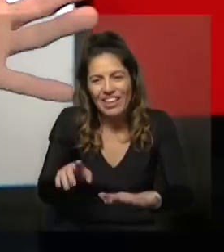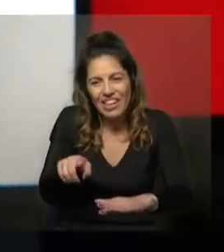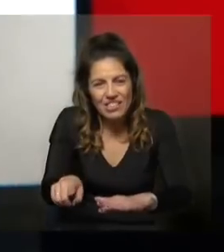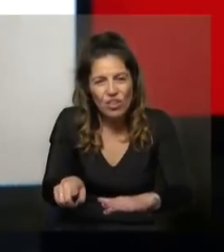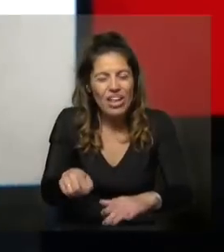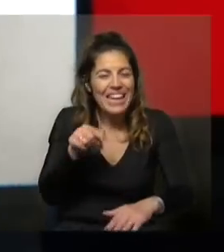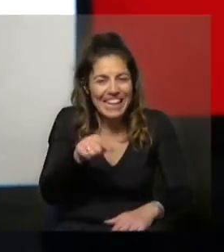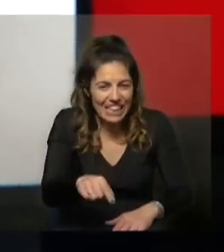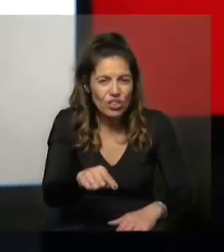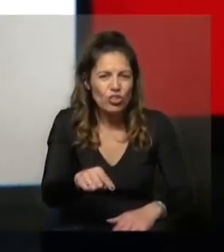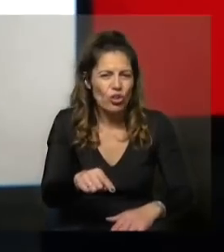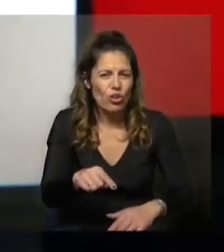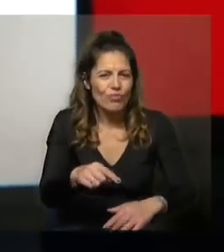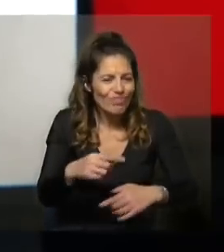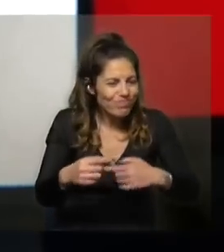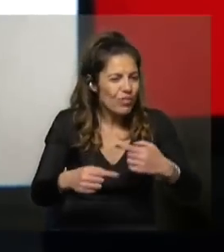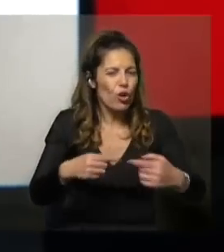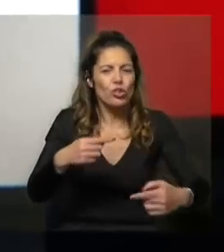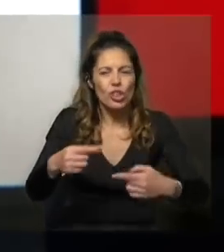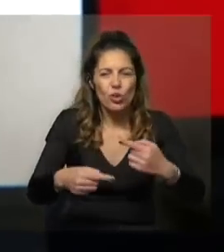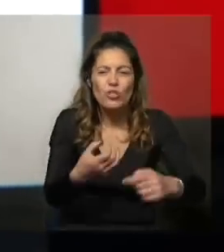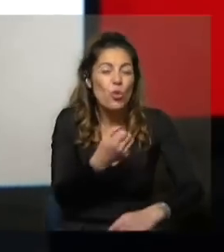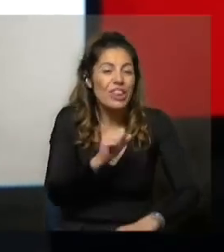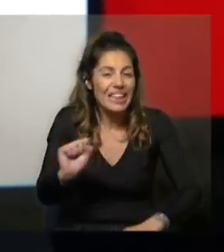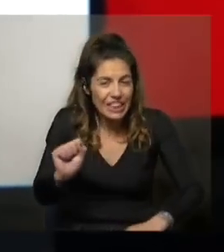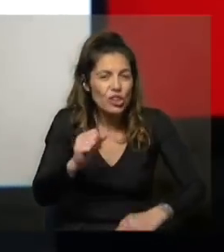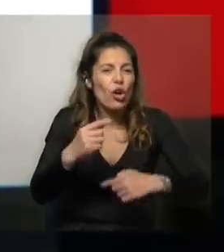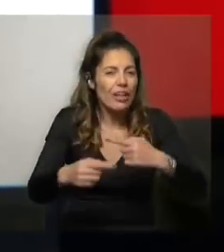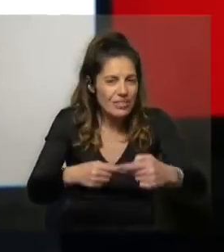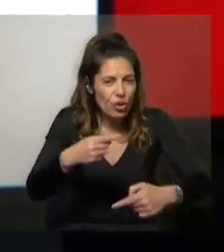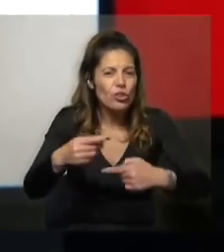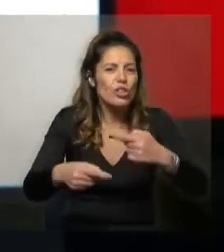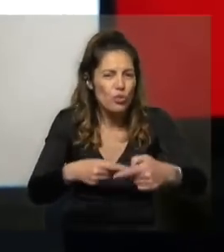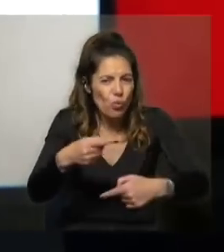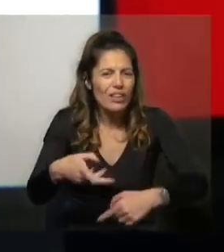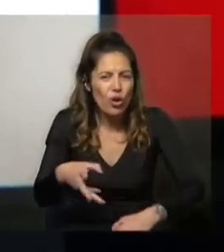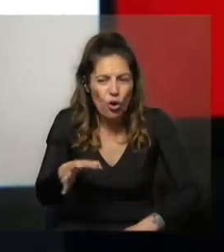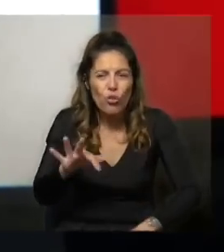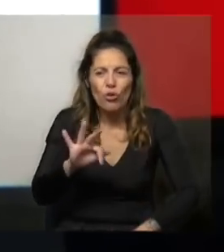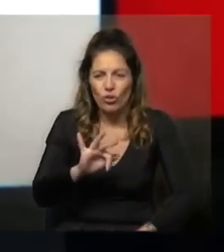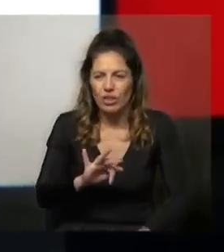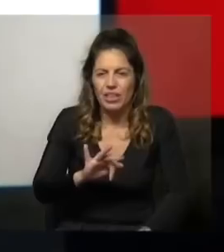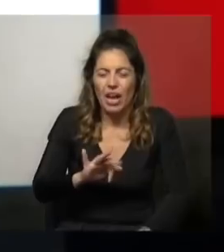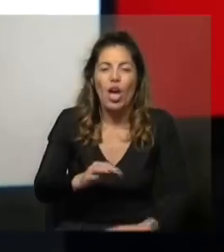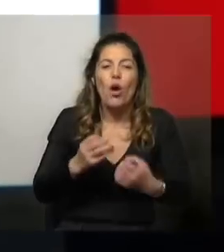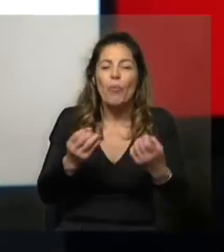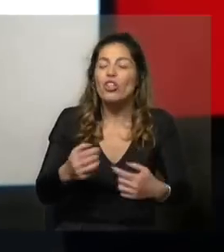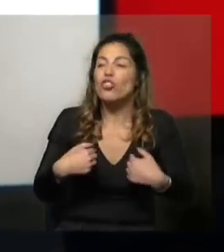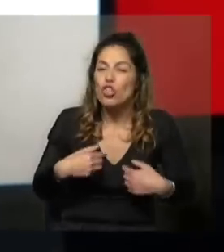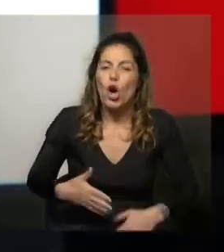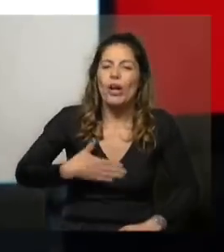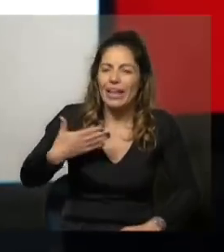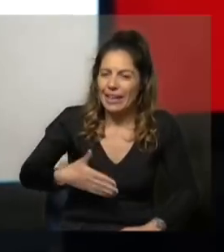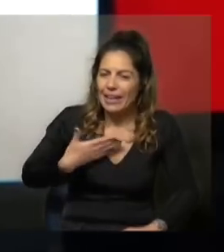Esto es algo que se traslada es un delito que se sigue cometiendo todos los días y por eso yo reclamo cuando